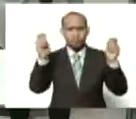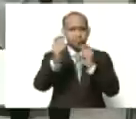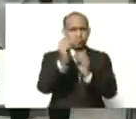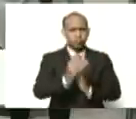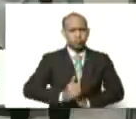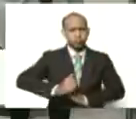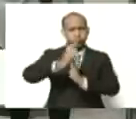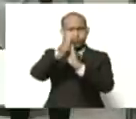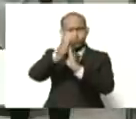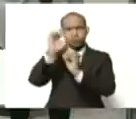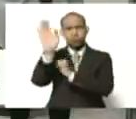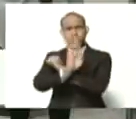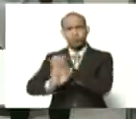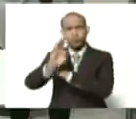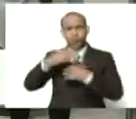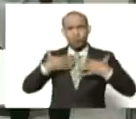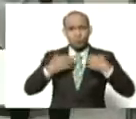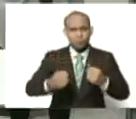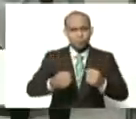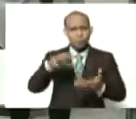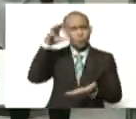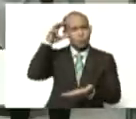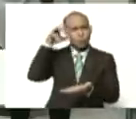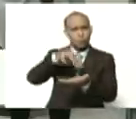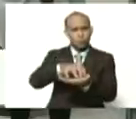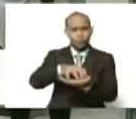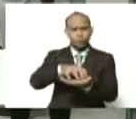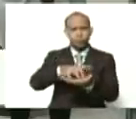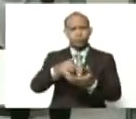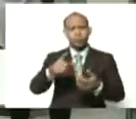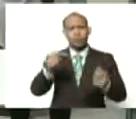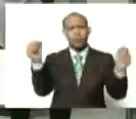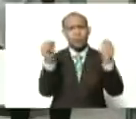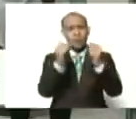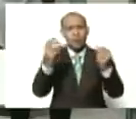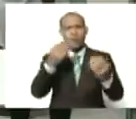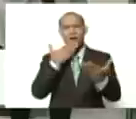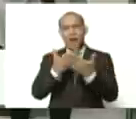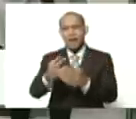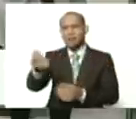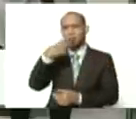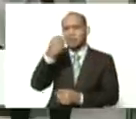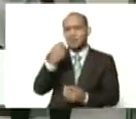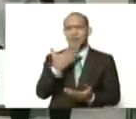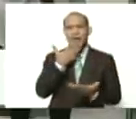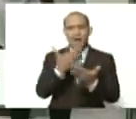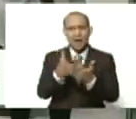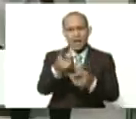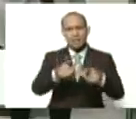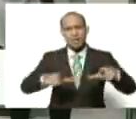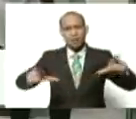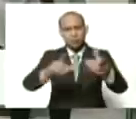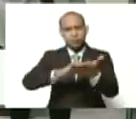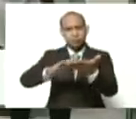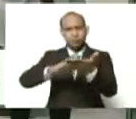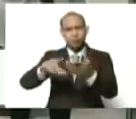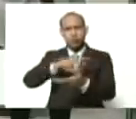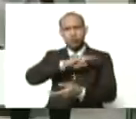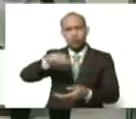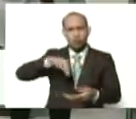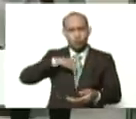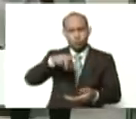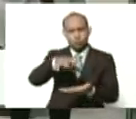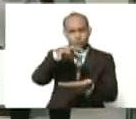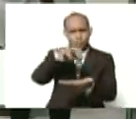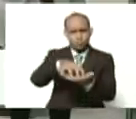protector de la salud del pueblo merideño. Gracias por todos los medicamentos, gracias por la recuperación de estos espacios que se ponen al servicio